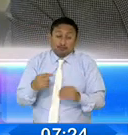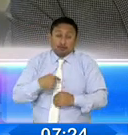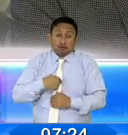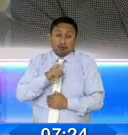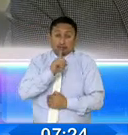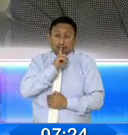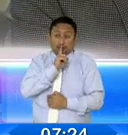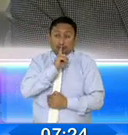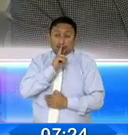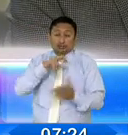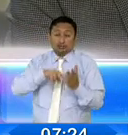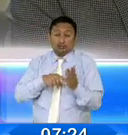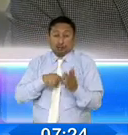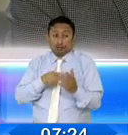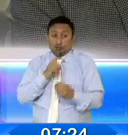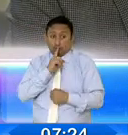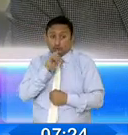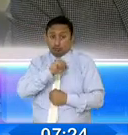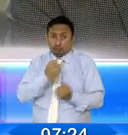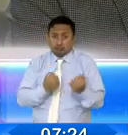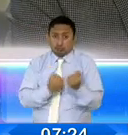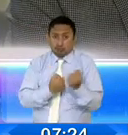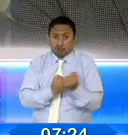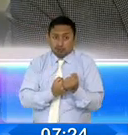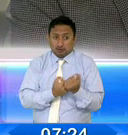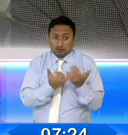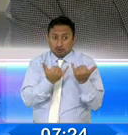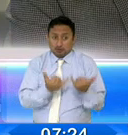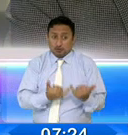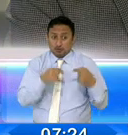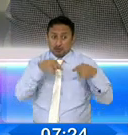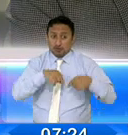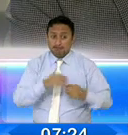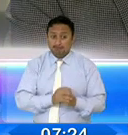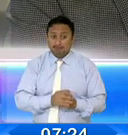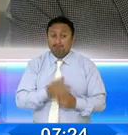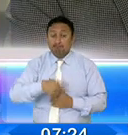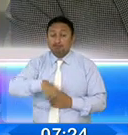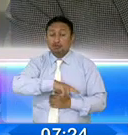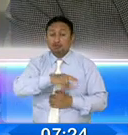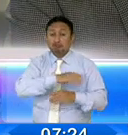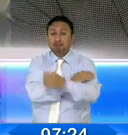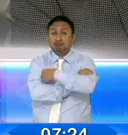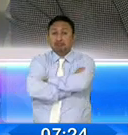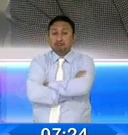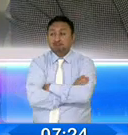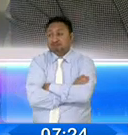pasando en el país en estos momentos, de quedarnos como autoridad,